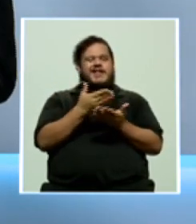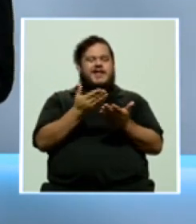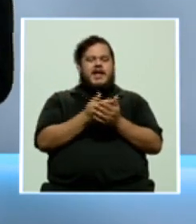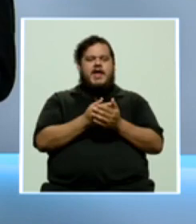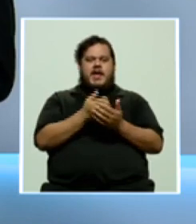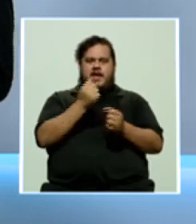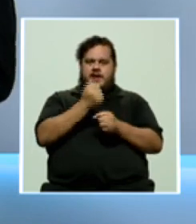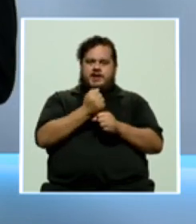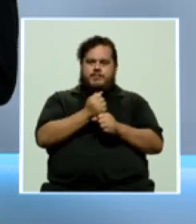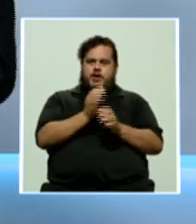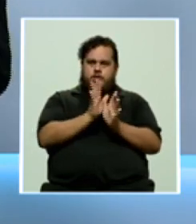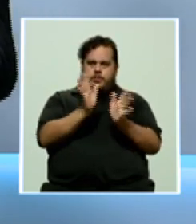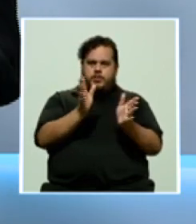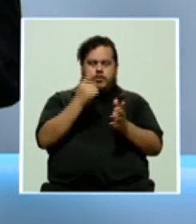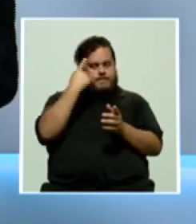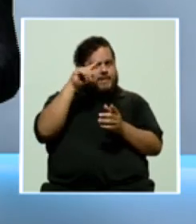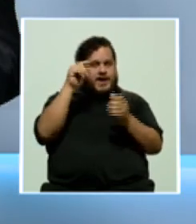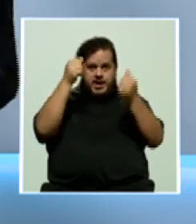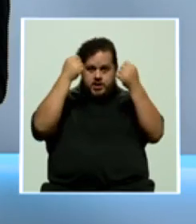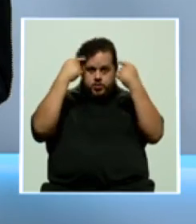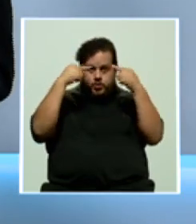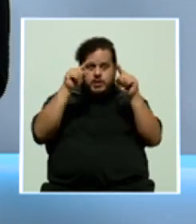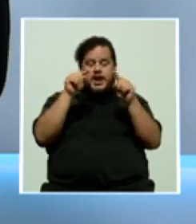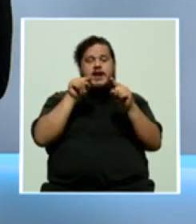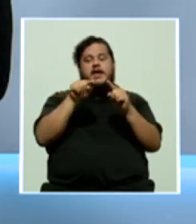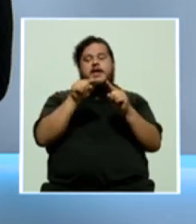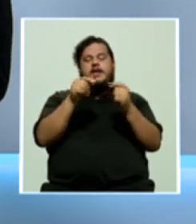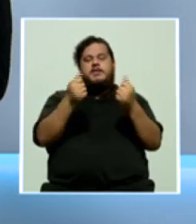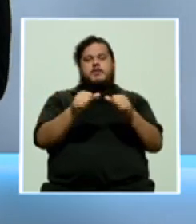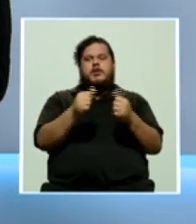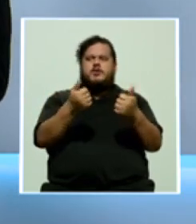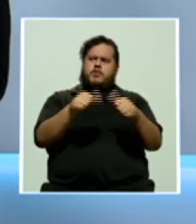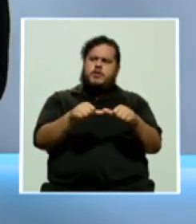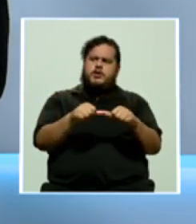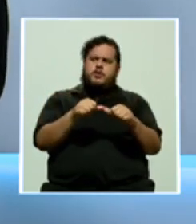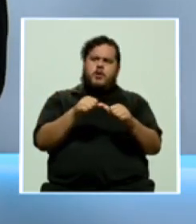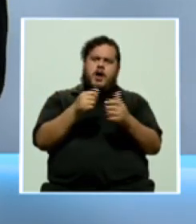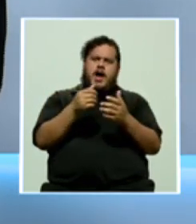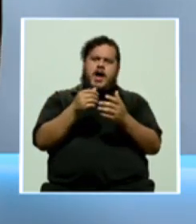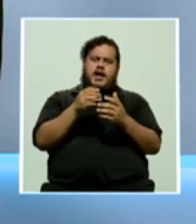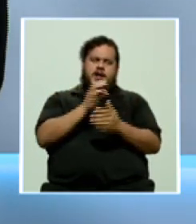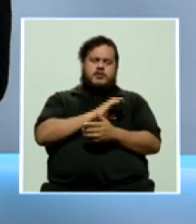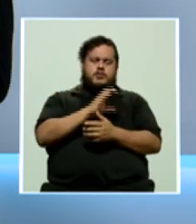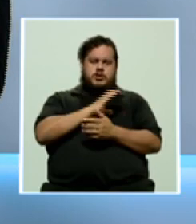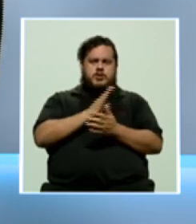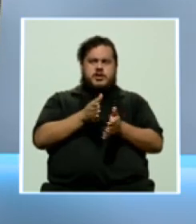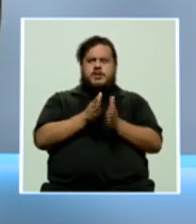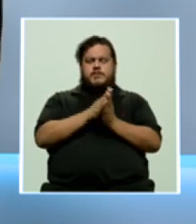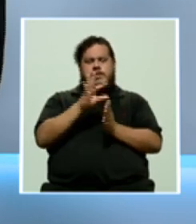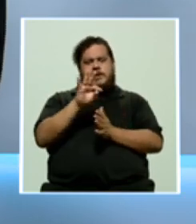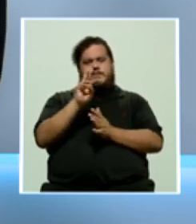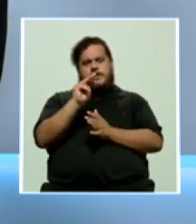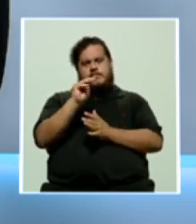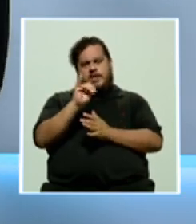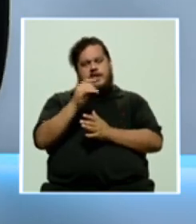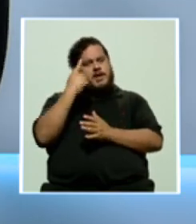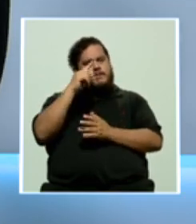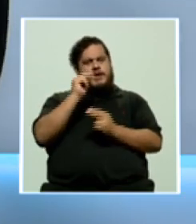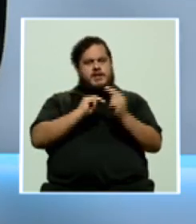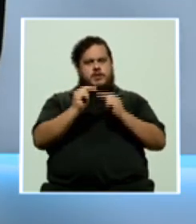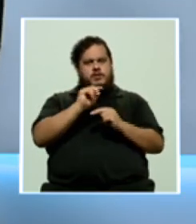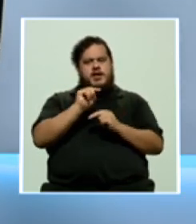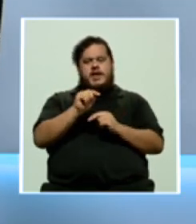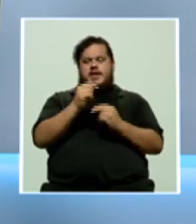para lograr ese acuerdo, debido a las condiciones que pide el Fondo Monetario Internacional para poder negociar, y que ese